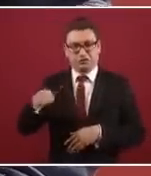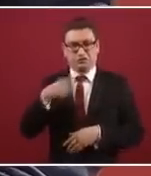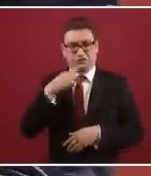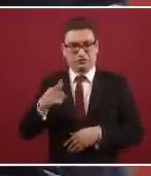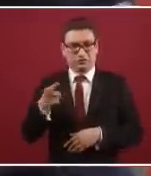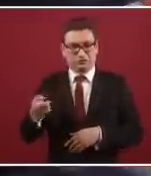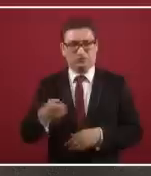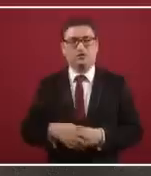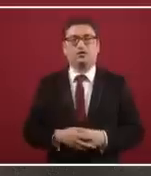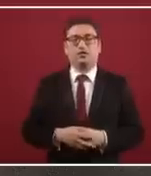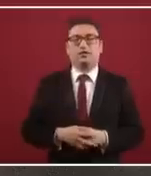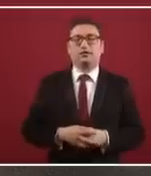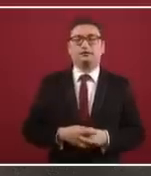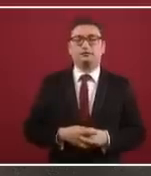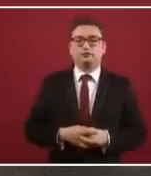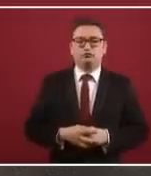está